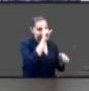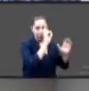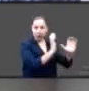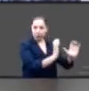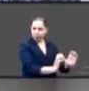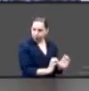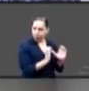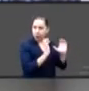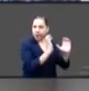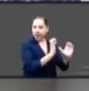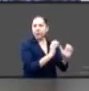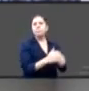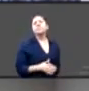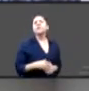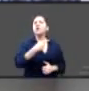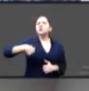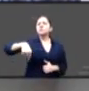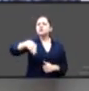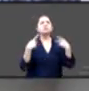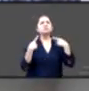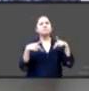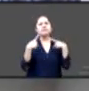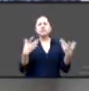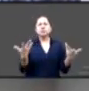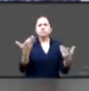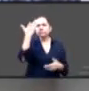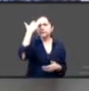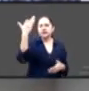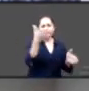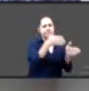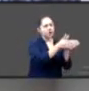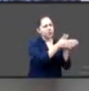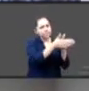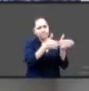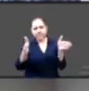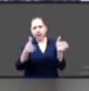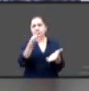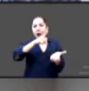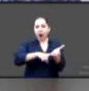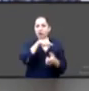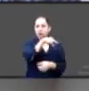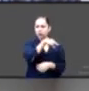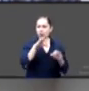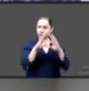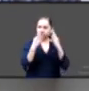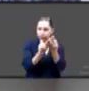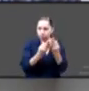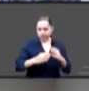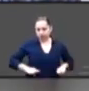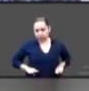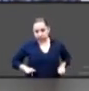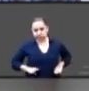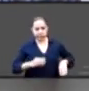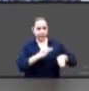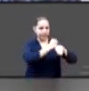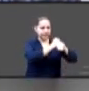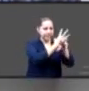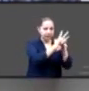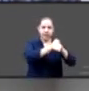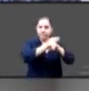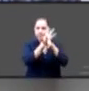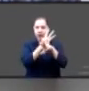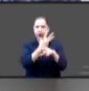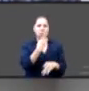esta época para nosotros poder realizar precisamente esas actividades de carácter virtual? ¿Cómo nosotros los adultos o personas mayores a nosotros han tenido